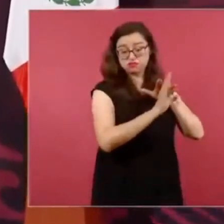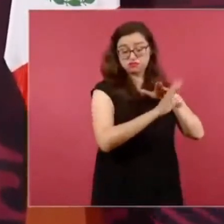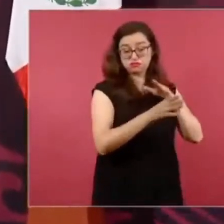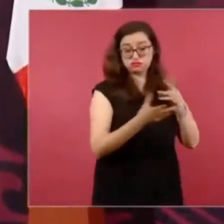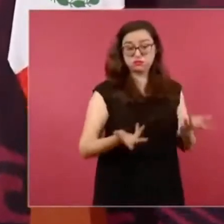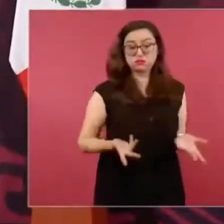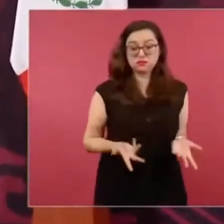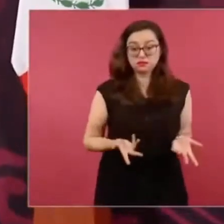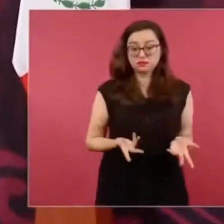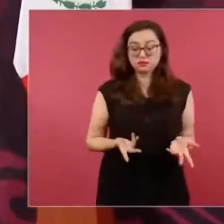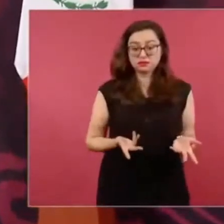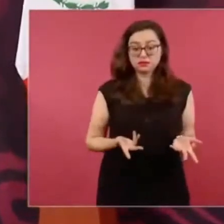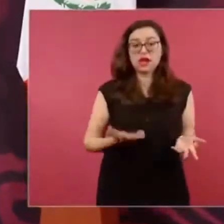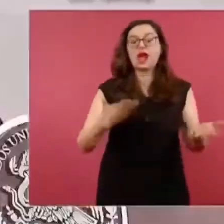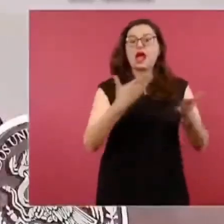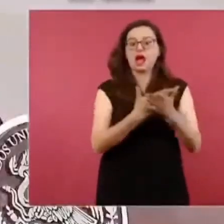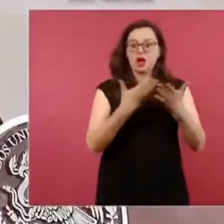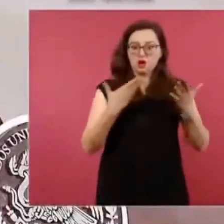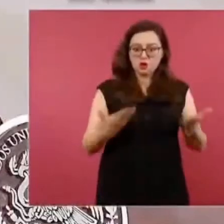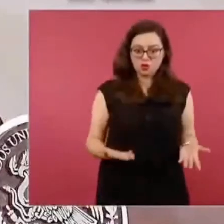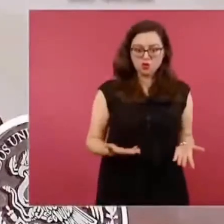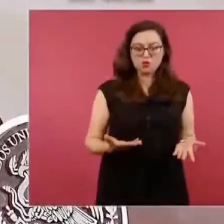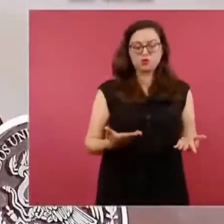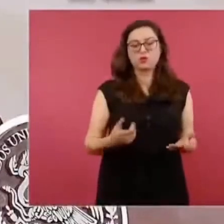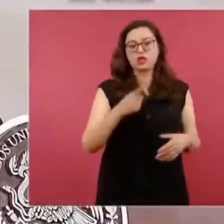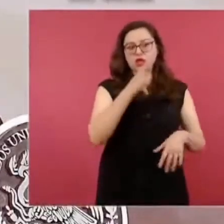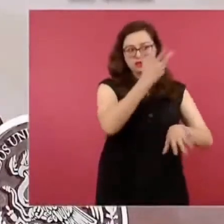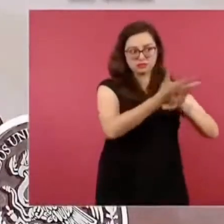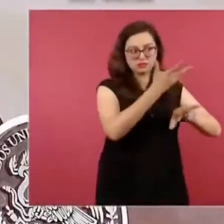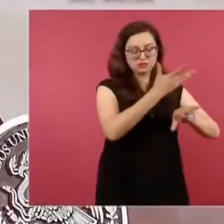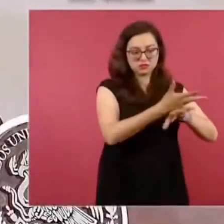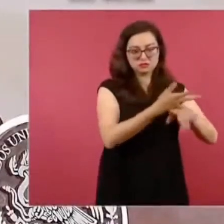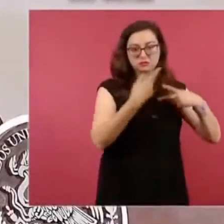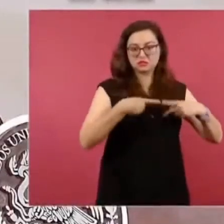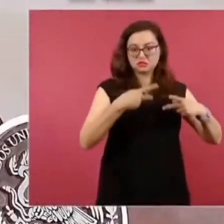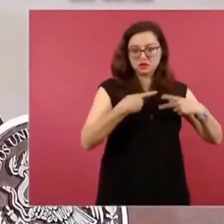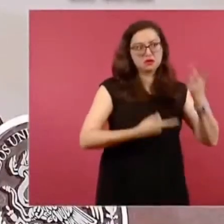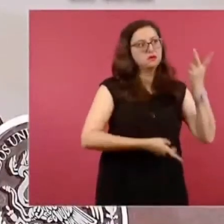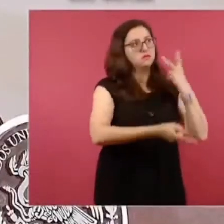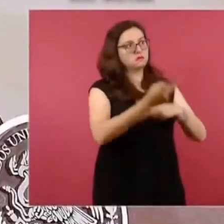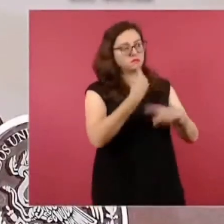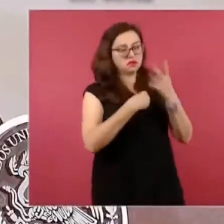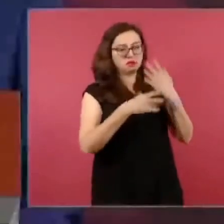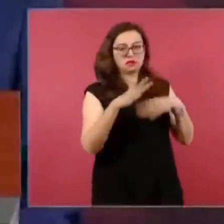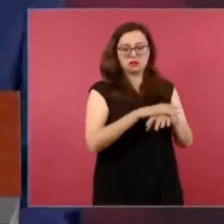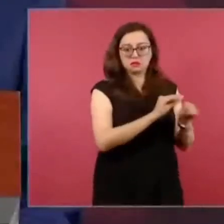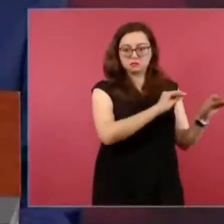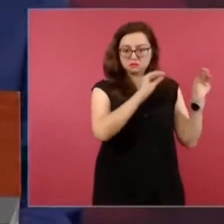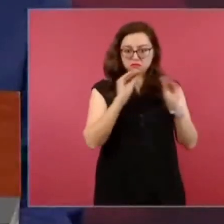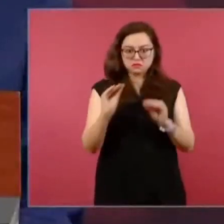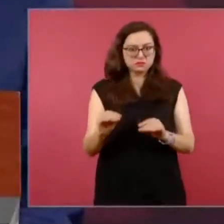Esto que está pasando ahora, que son bienvenidos los estadounidenses a México.